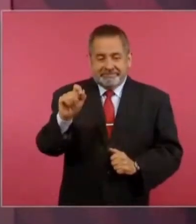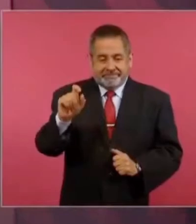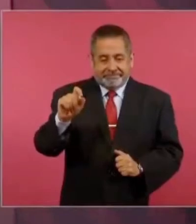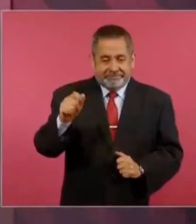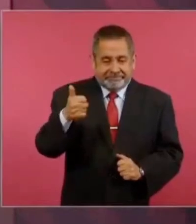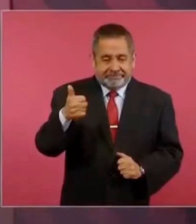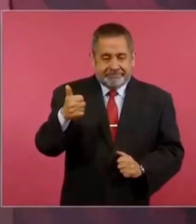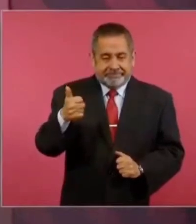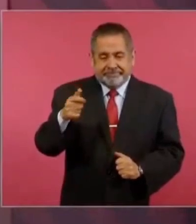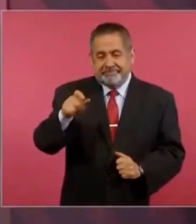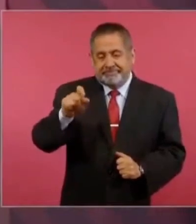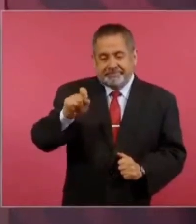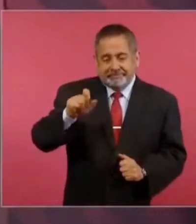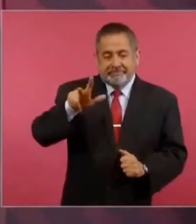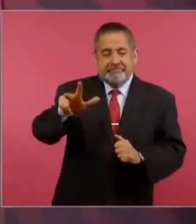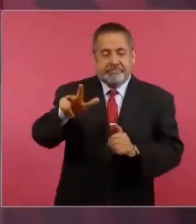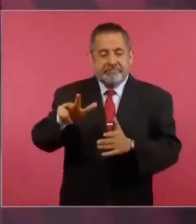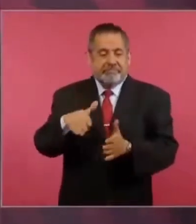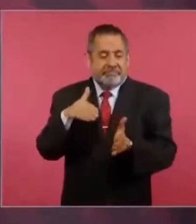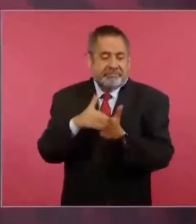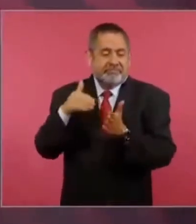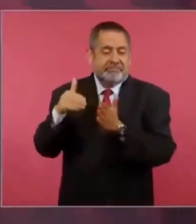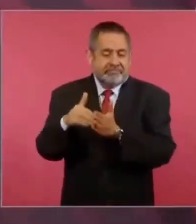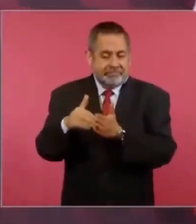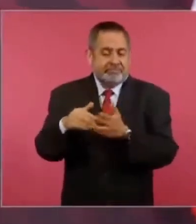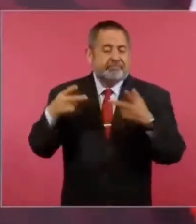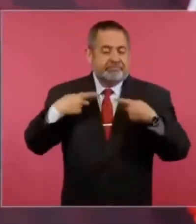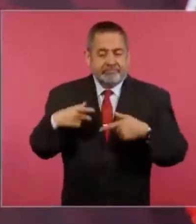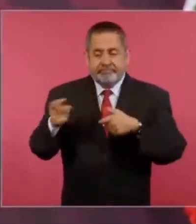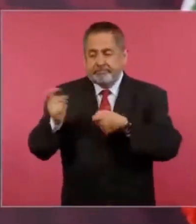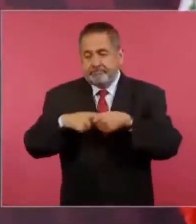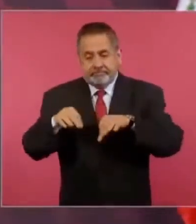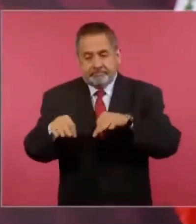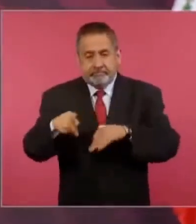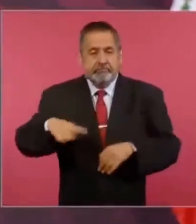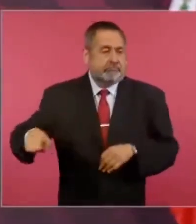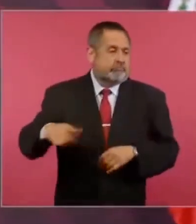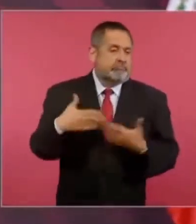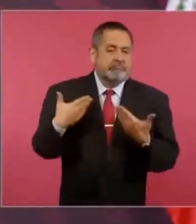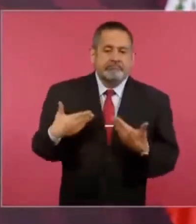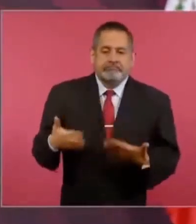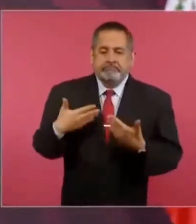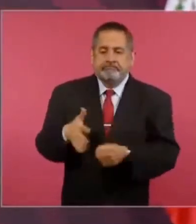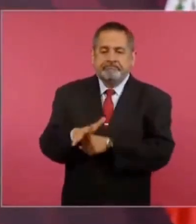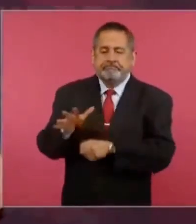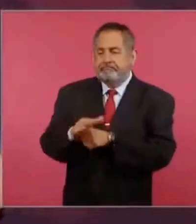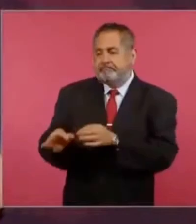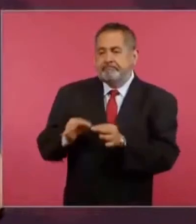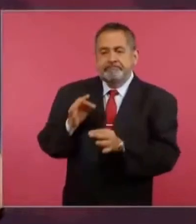26, 28 millones de trabajadores que se van a beneficiar